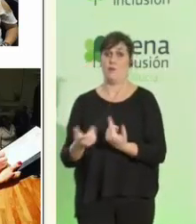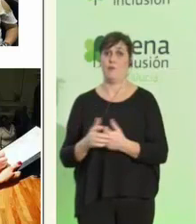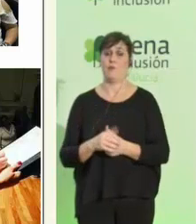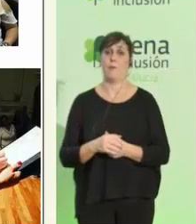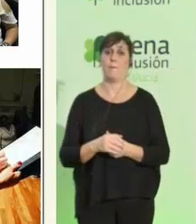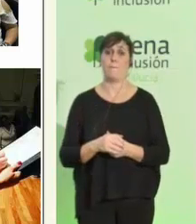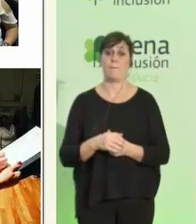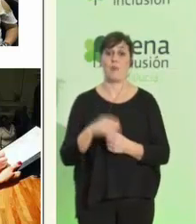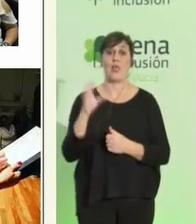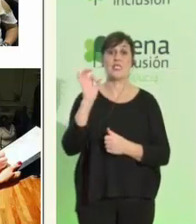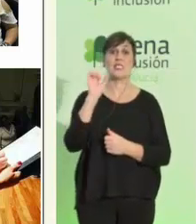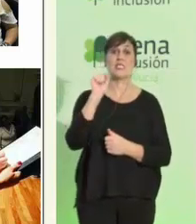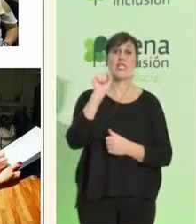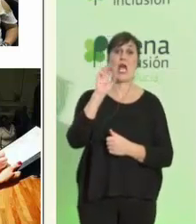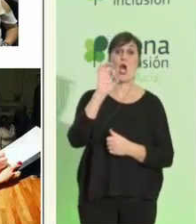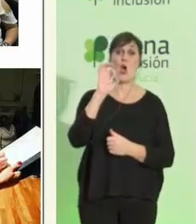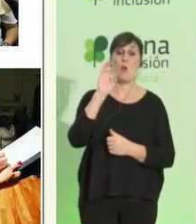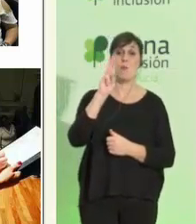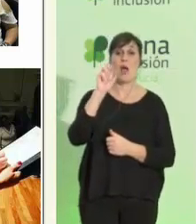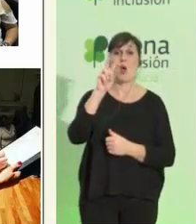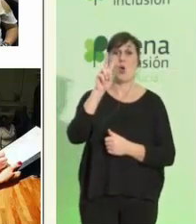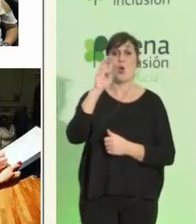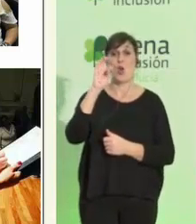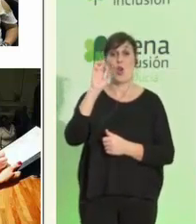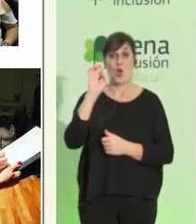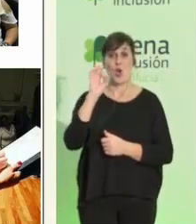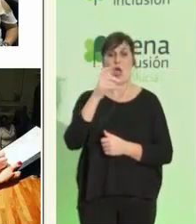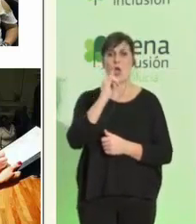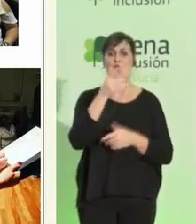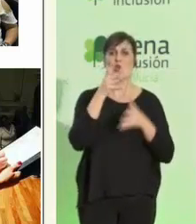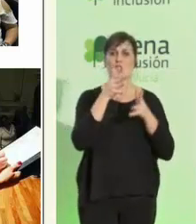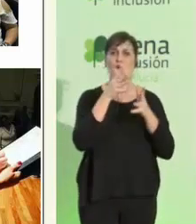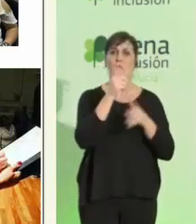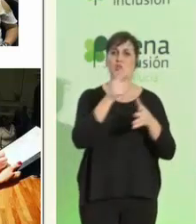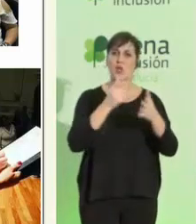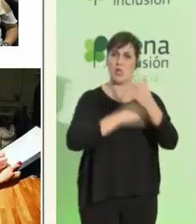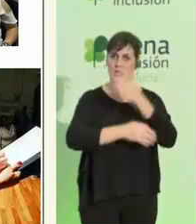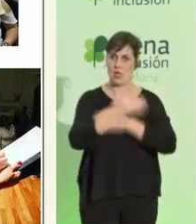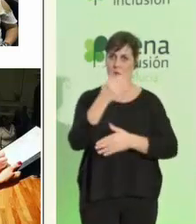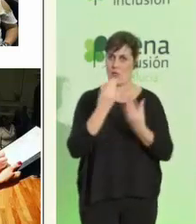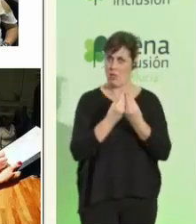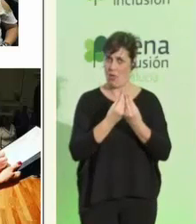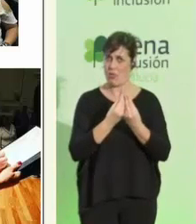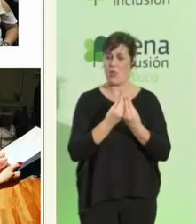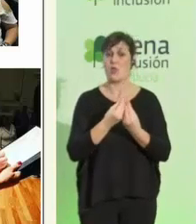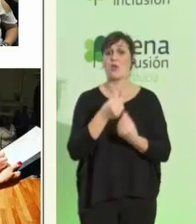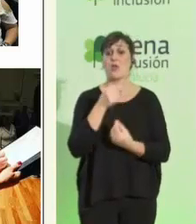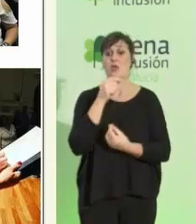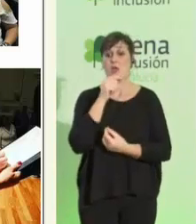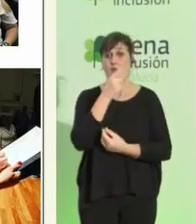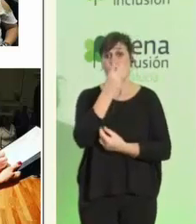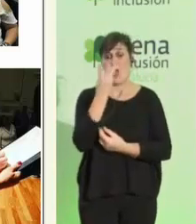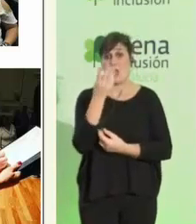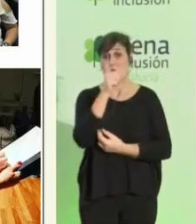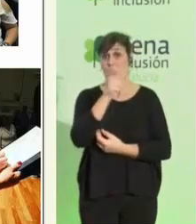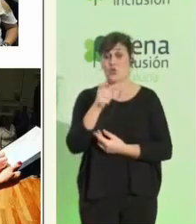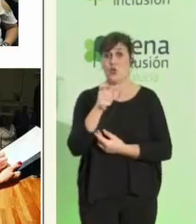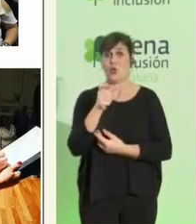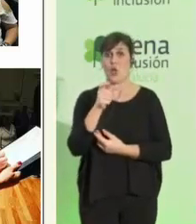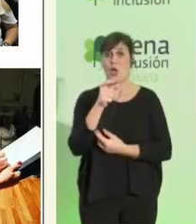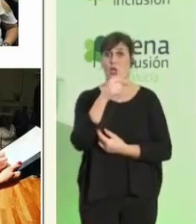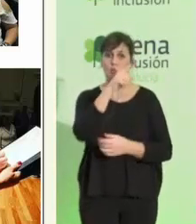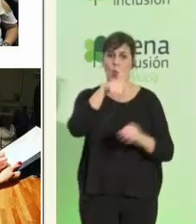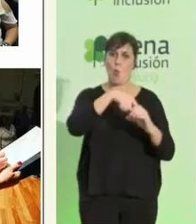En Sao Paulo existe un consejo de personas con discapacidades en donde hay varias personas que ocupan un puesto en